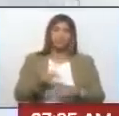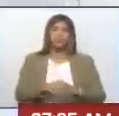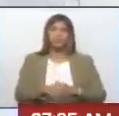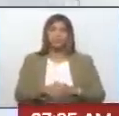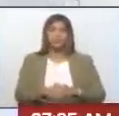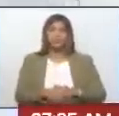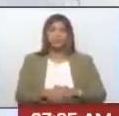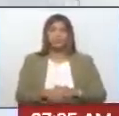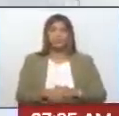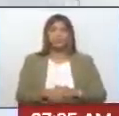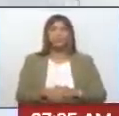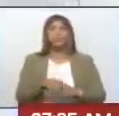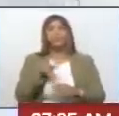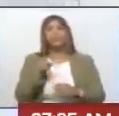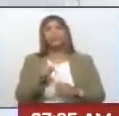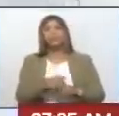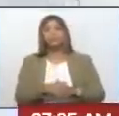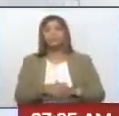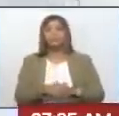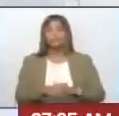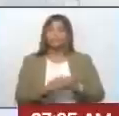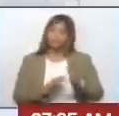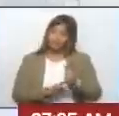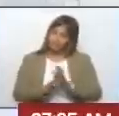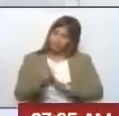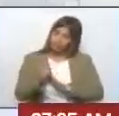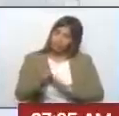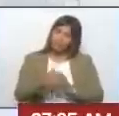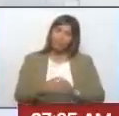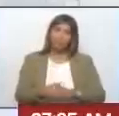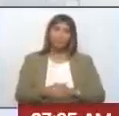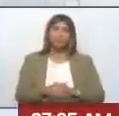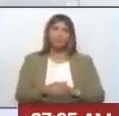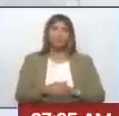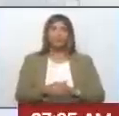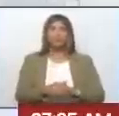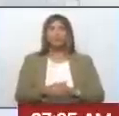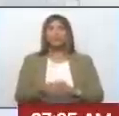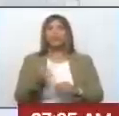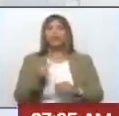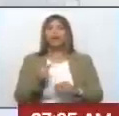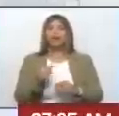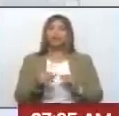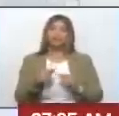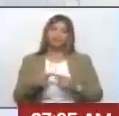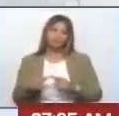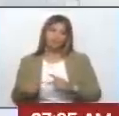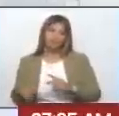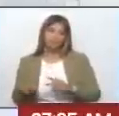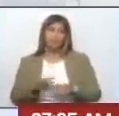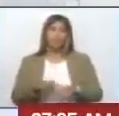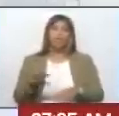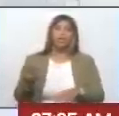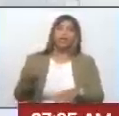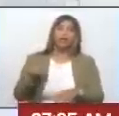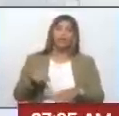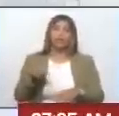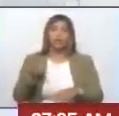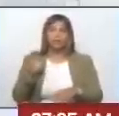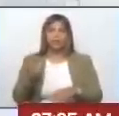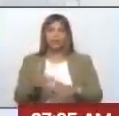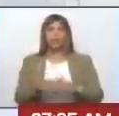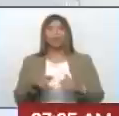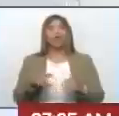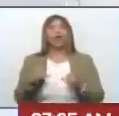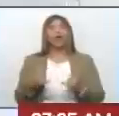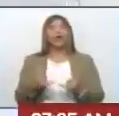sustituirlo y por supuesto superarlo. Hubo momentos extremadamente graves en el país y ahorita